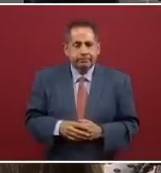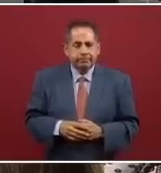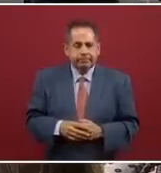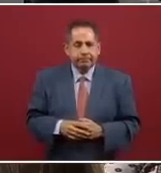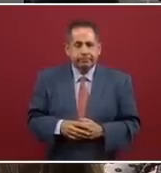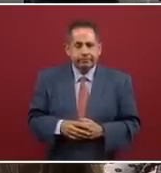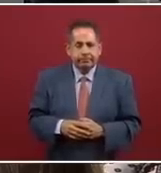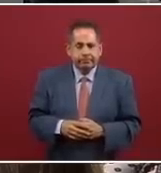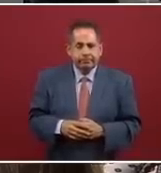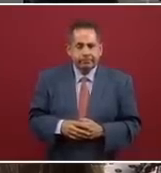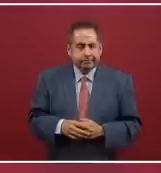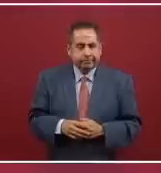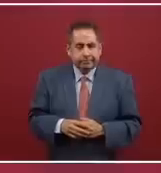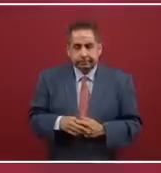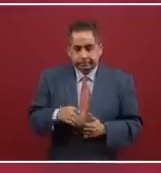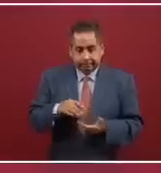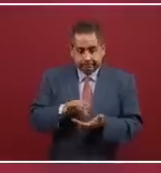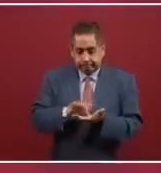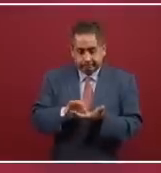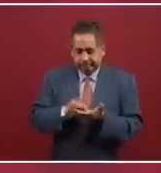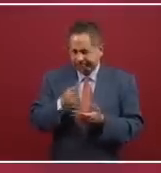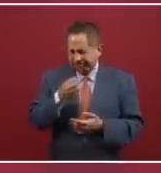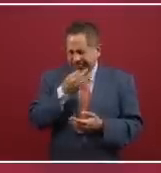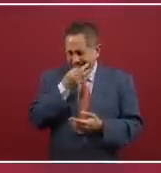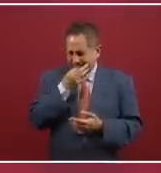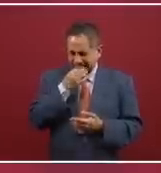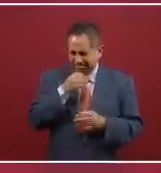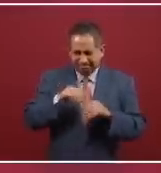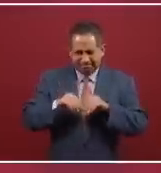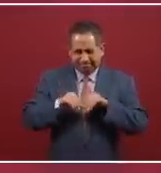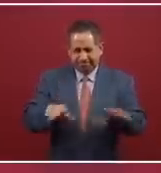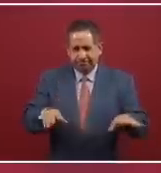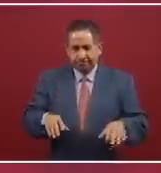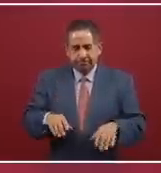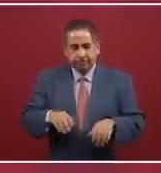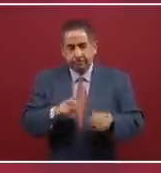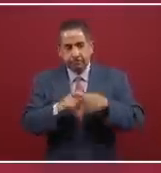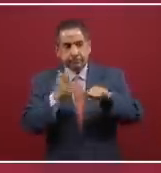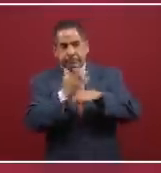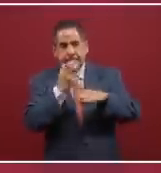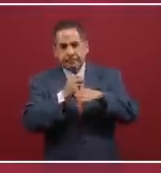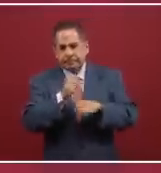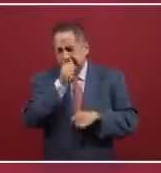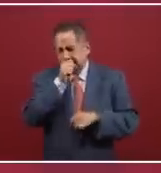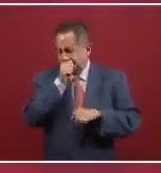en el mismo instante en tiempo real en eeuu